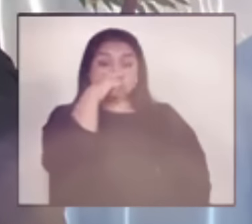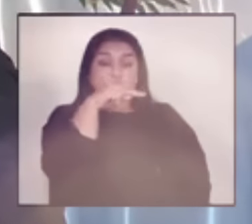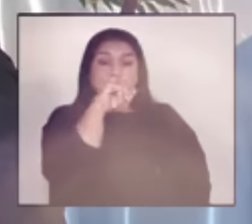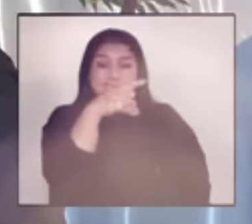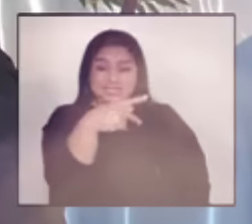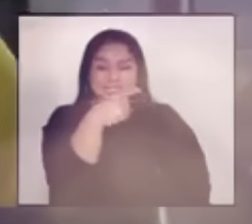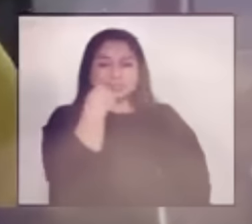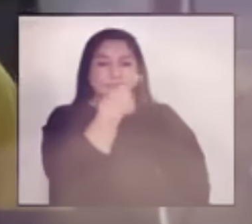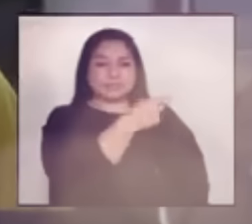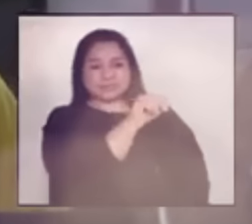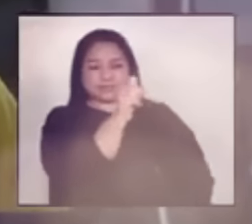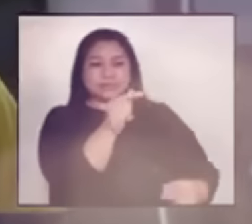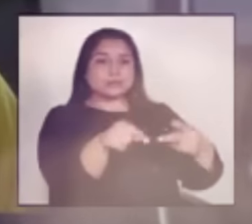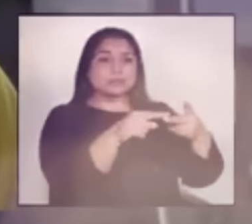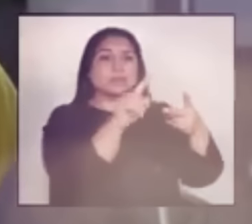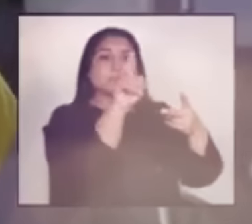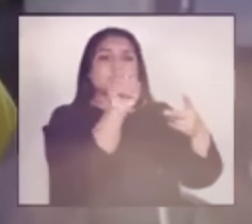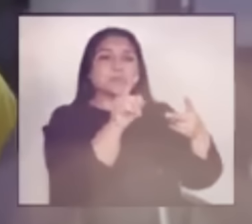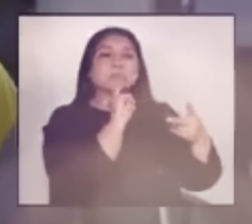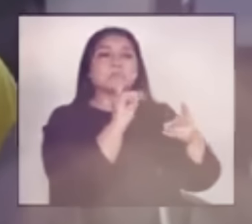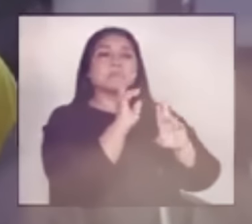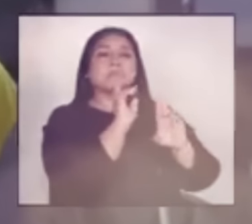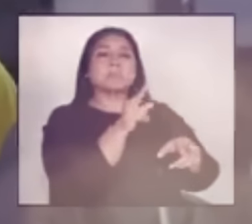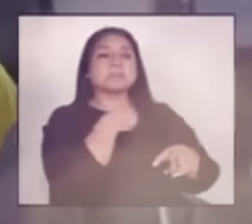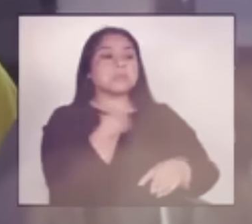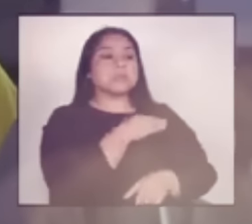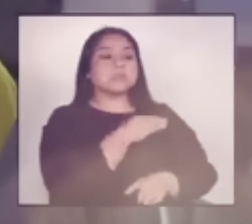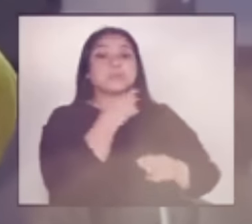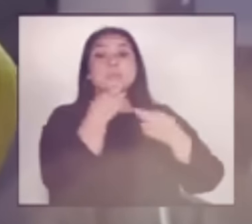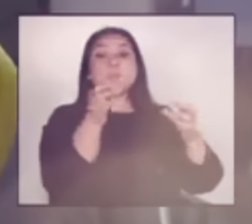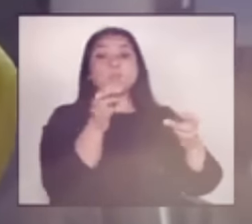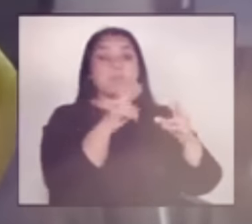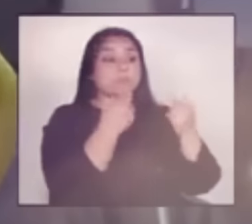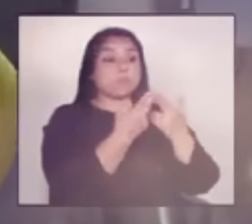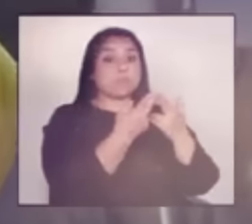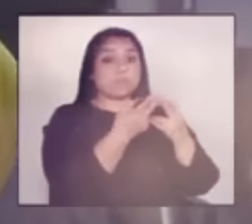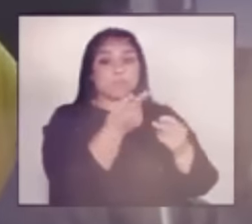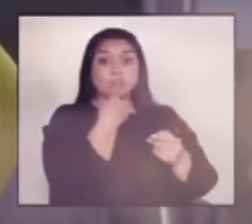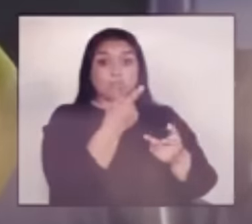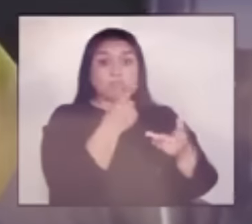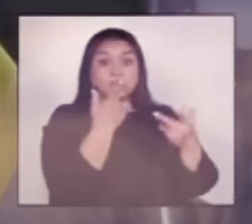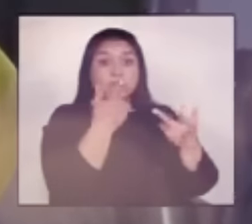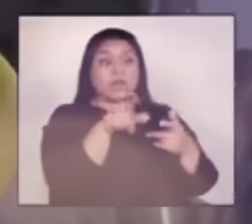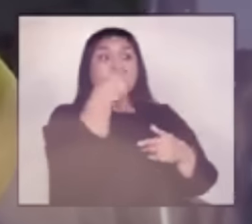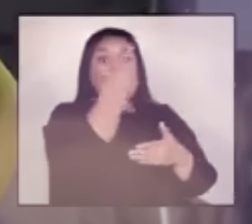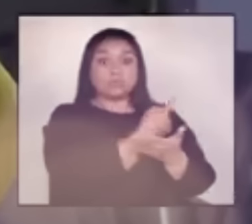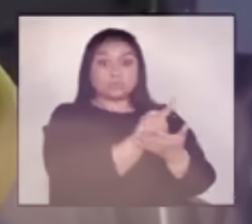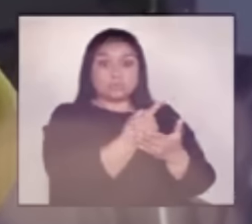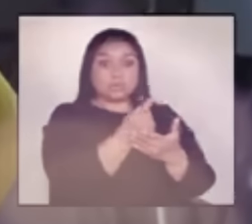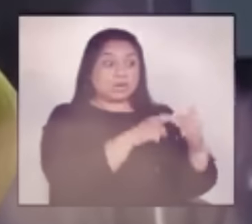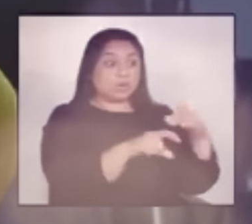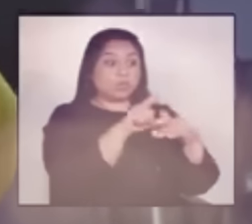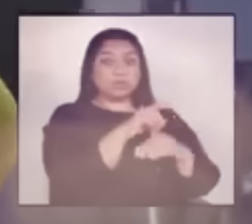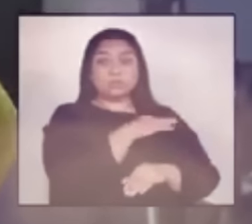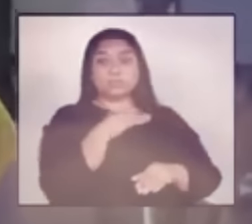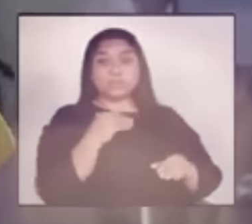tema, presidente, es ya ha tenido respuesta por parte del Ministerio Público sobre la reunión que se estará llevando a cabo la próxima semana en el Consejo de Ministros y